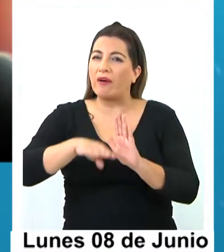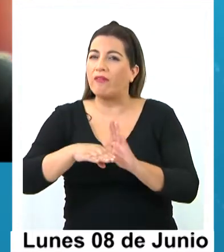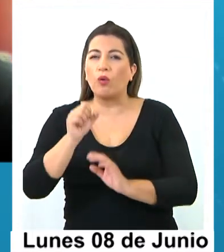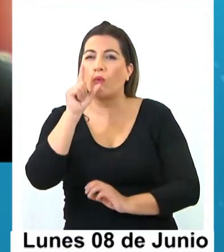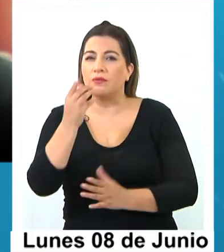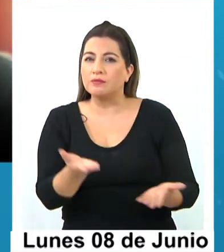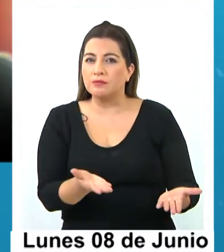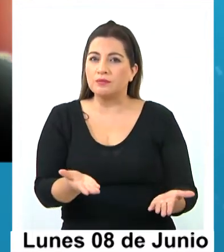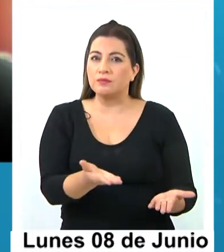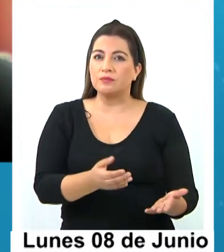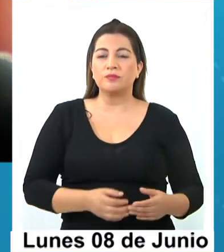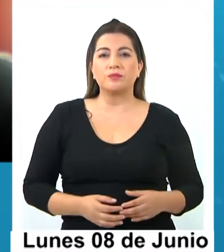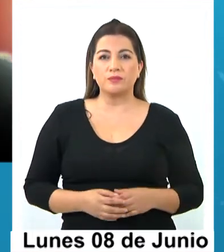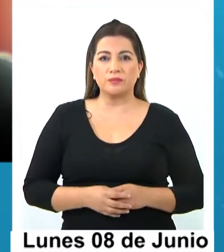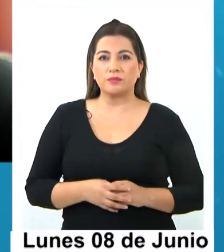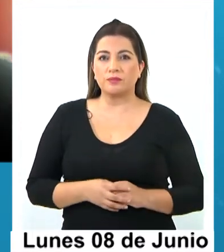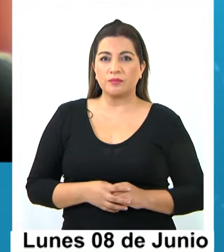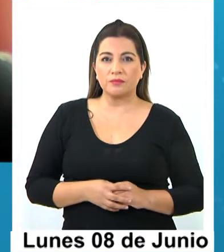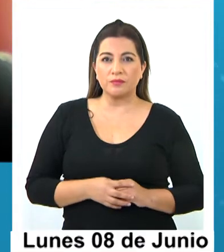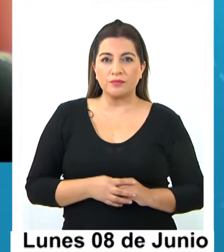marginal.